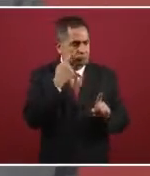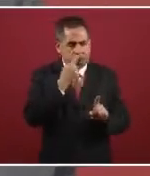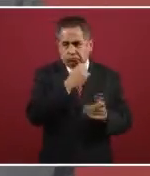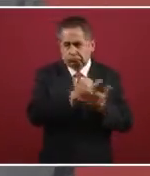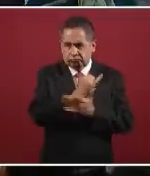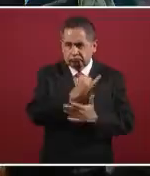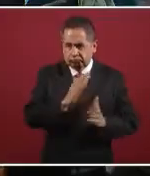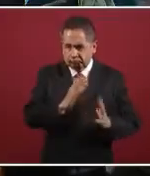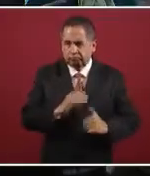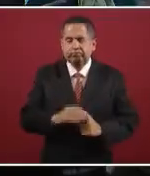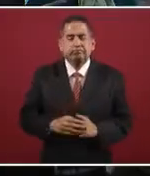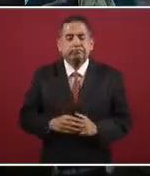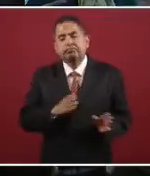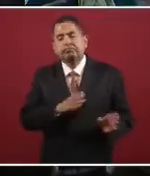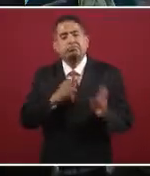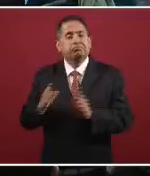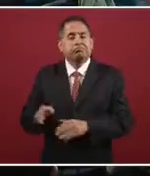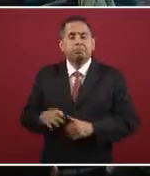de